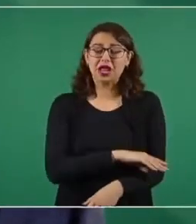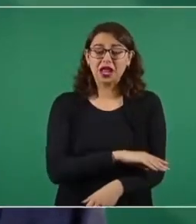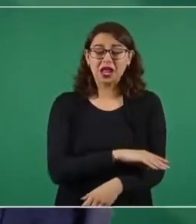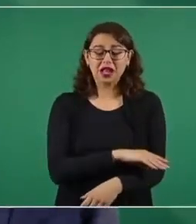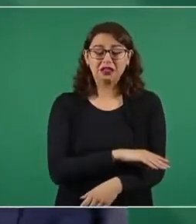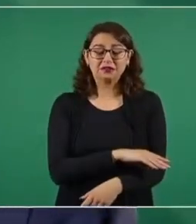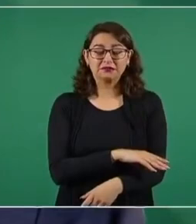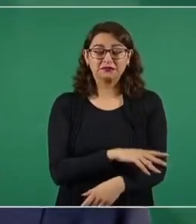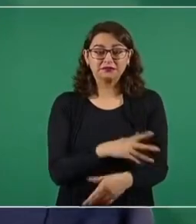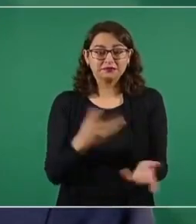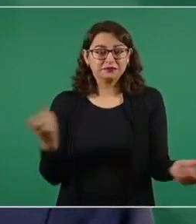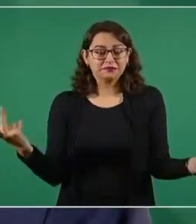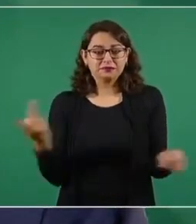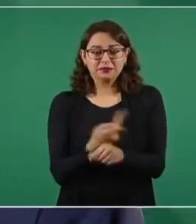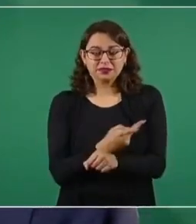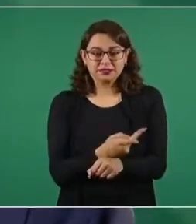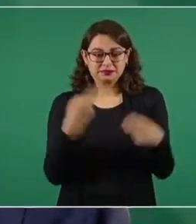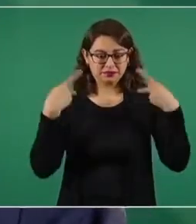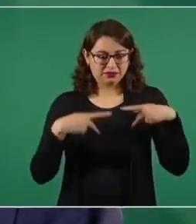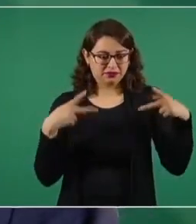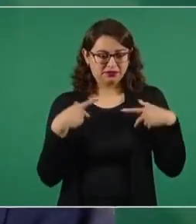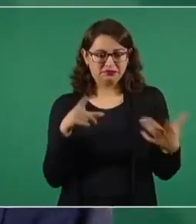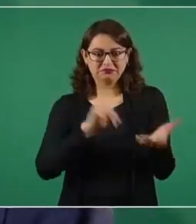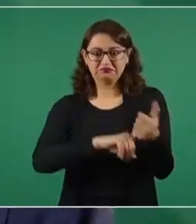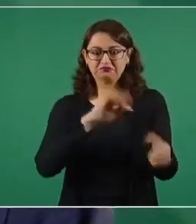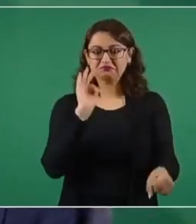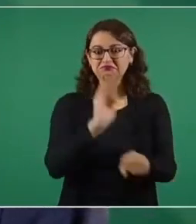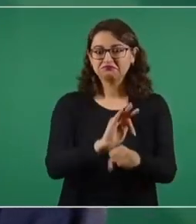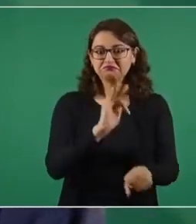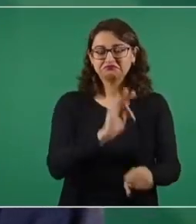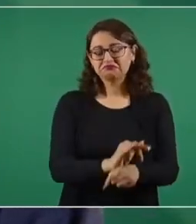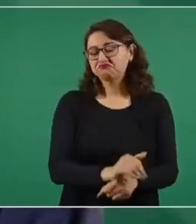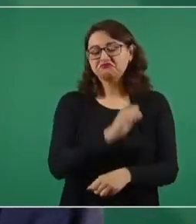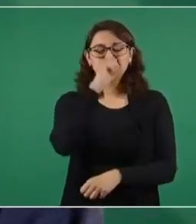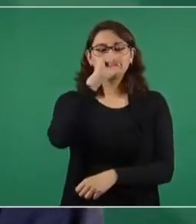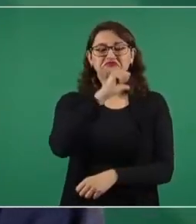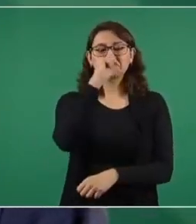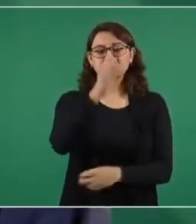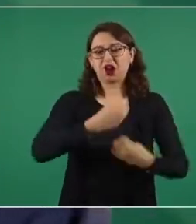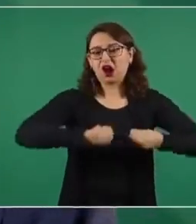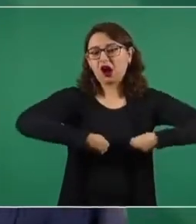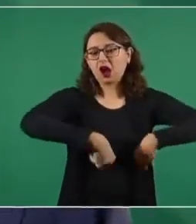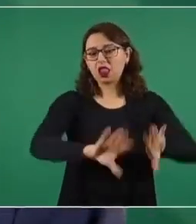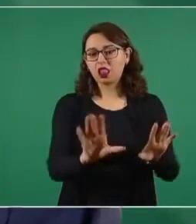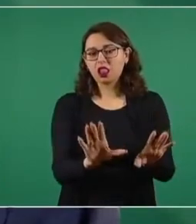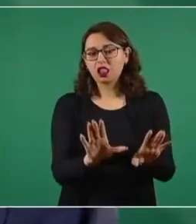sin protección a los trabajadores de Mexicana, sino